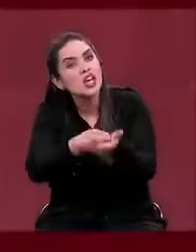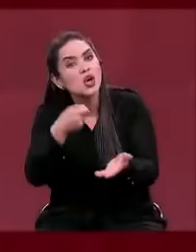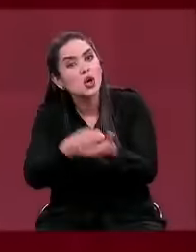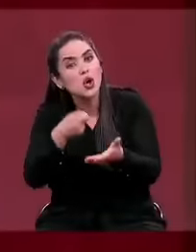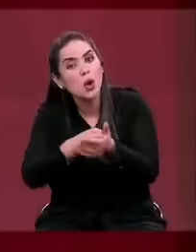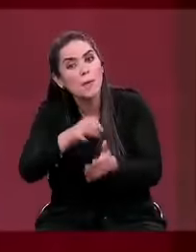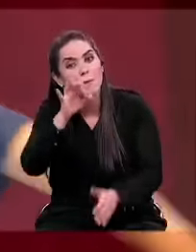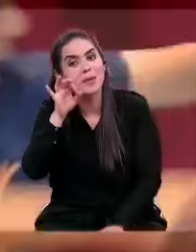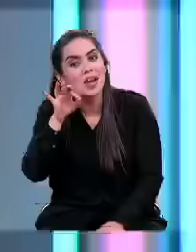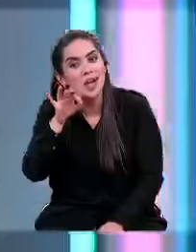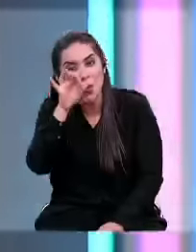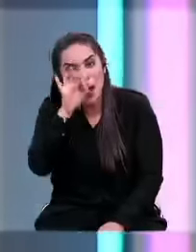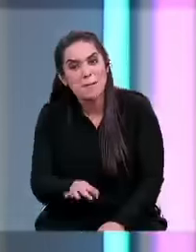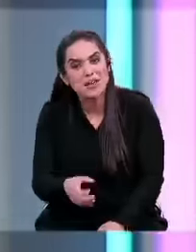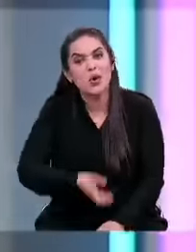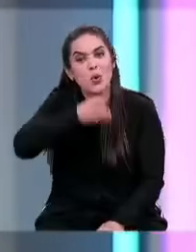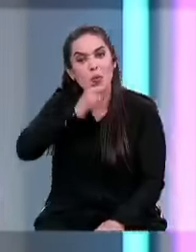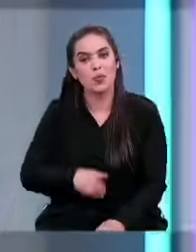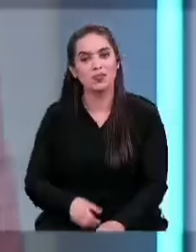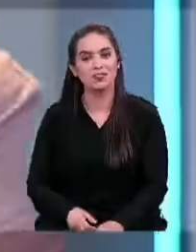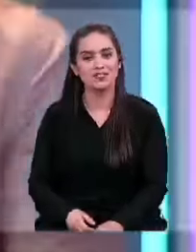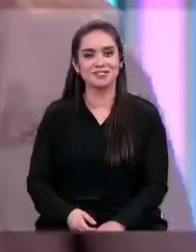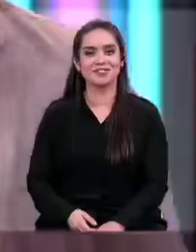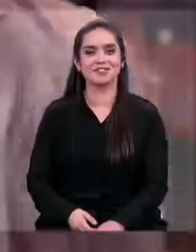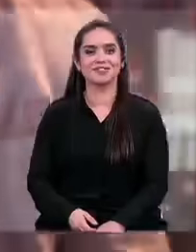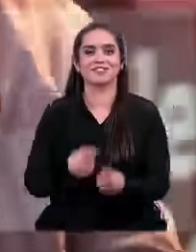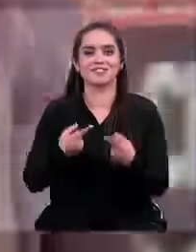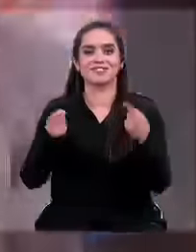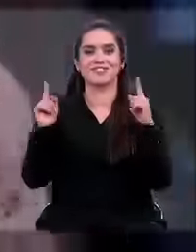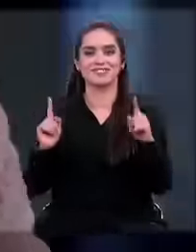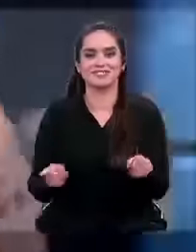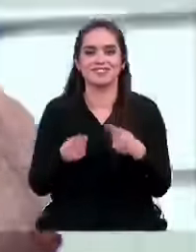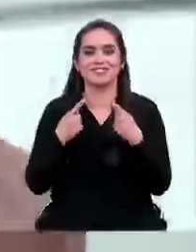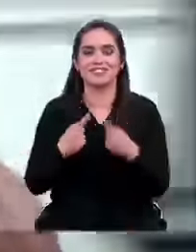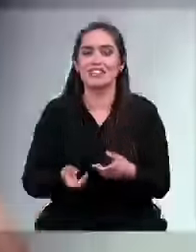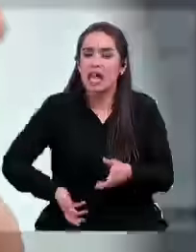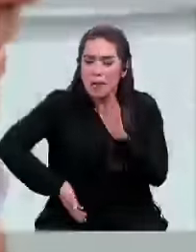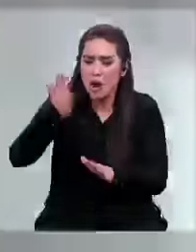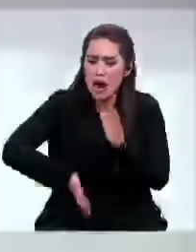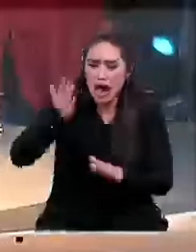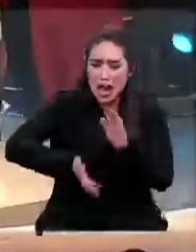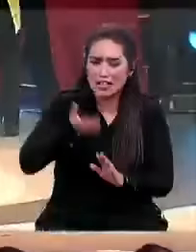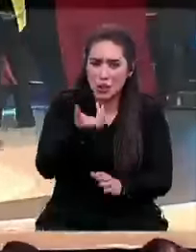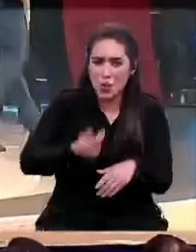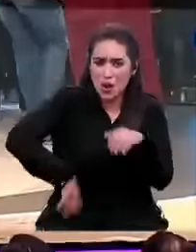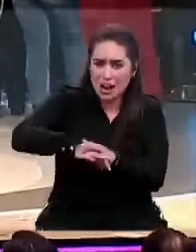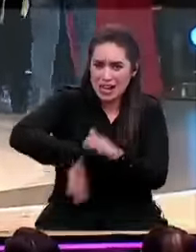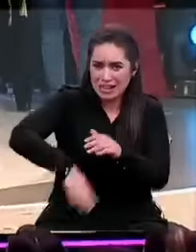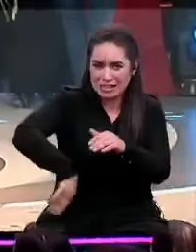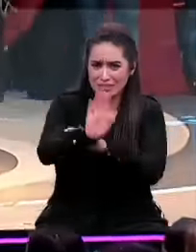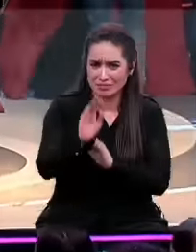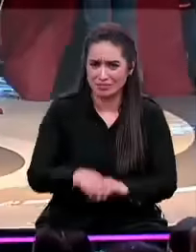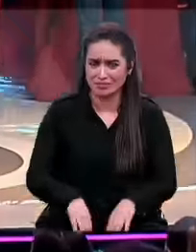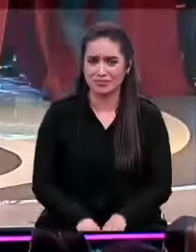piscola. ¡Una mierda! ¡Y así pásame vuestra mierda! ¡Anda el macho!